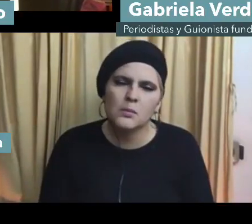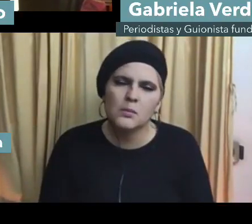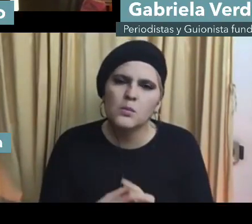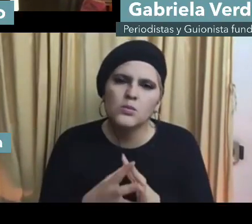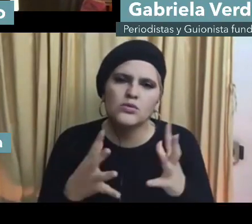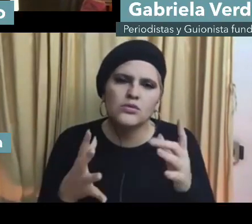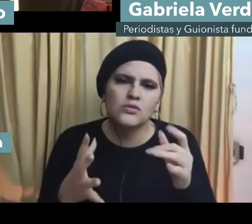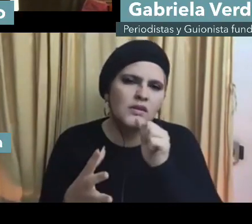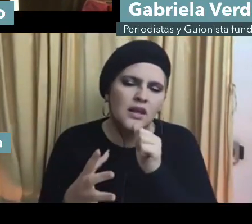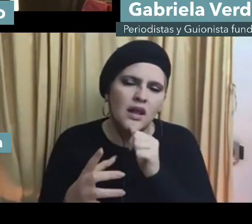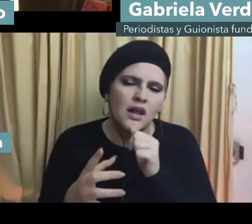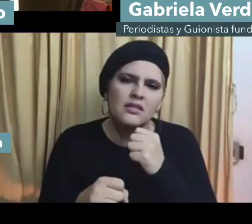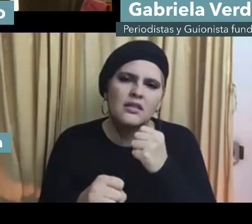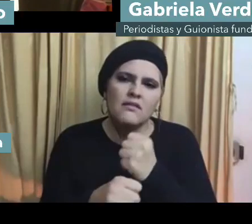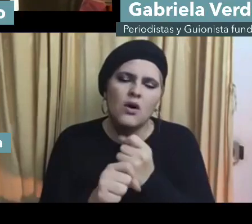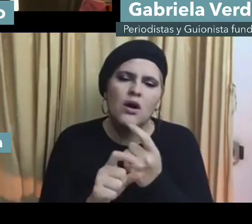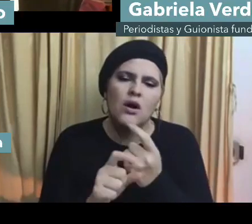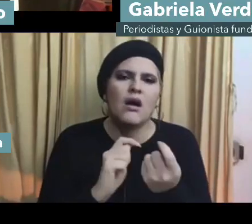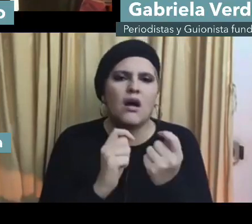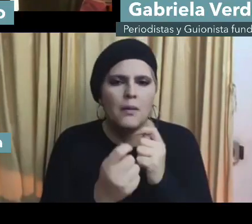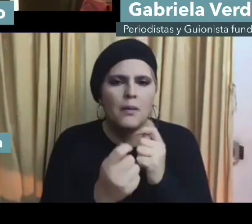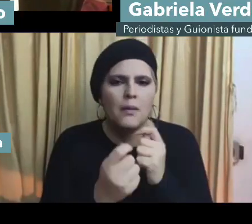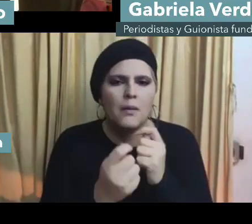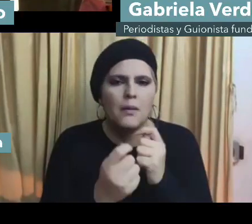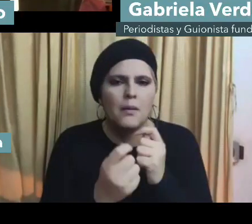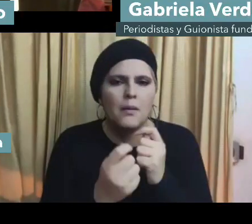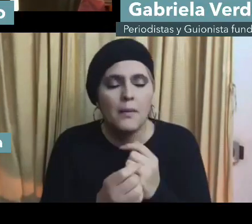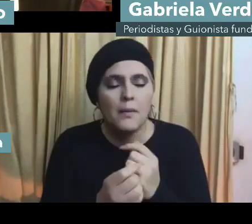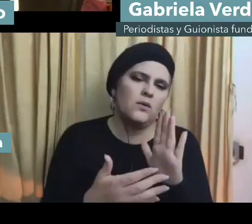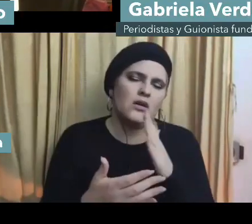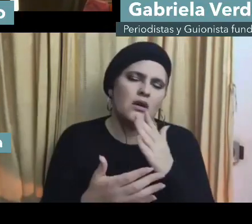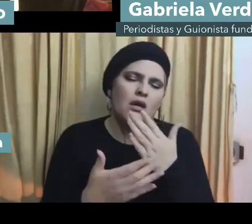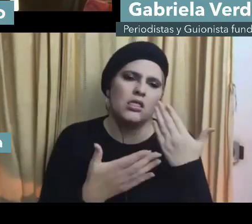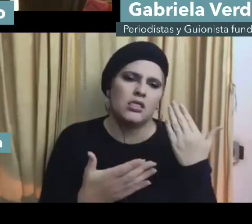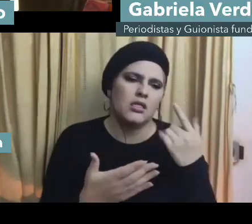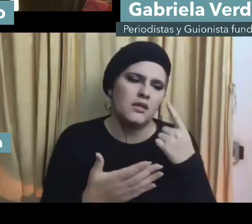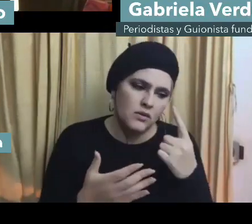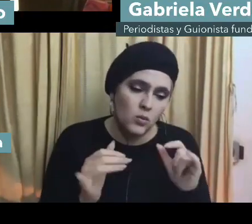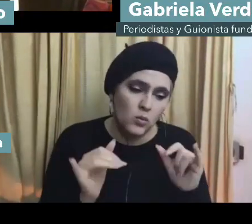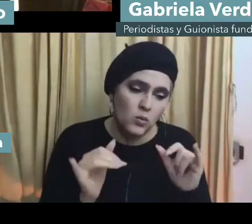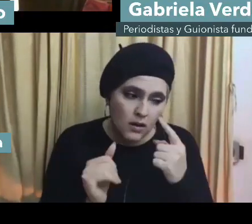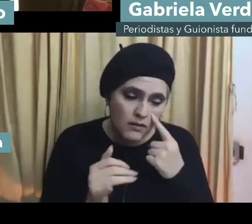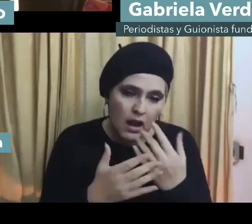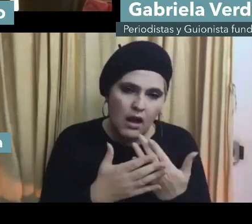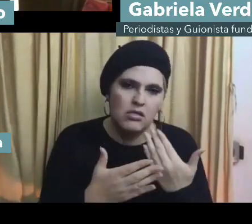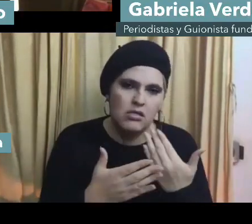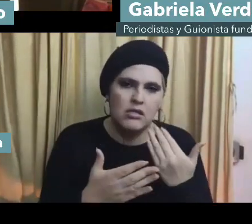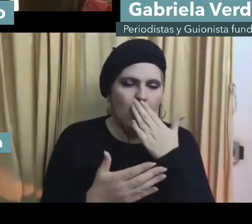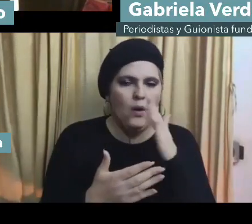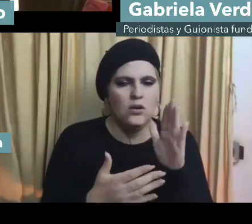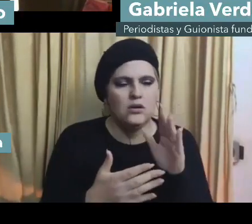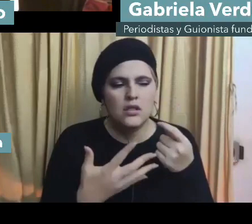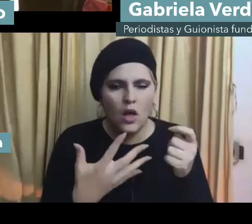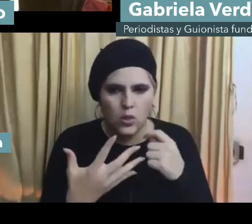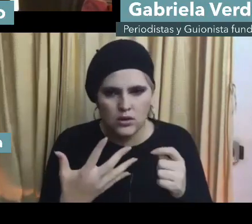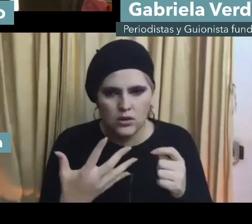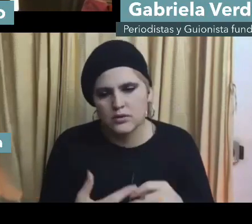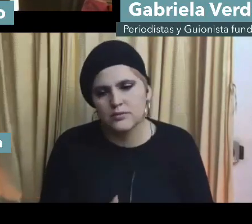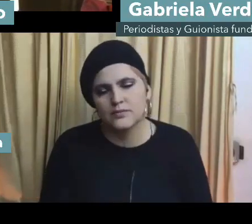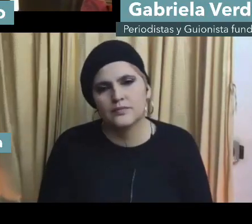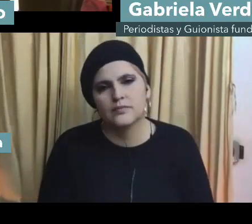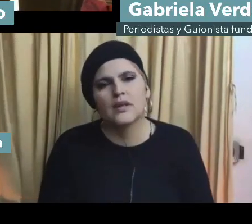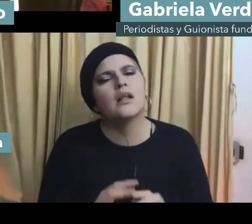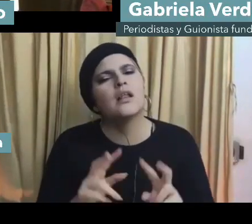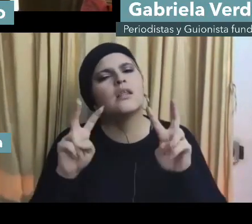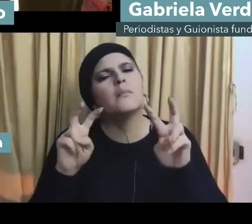edad más precoz posible es lo ideal. Preguntan una consulta que tiene que ver con los ámbitos educacionales. Más adelante en la jornada vamos a profundizar